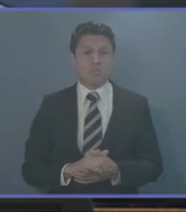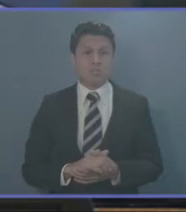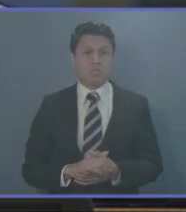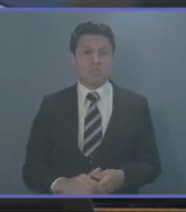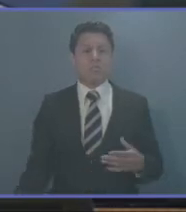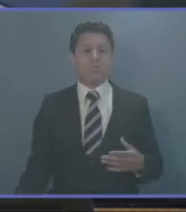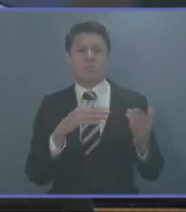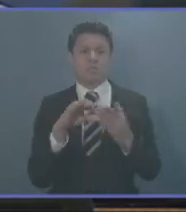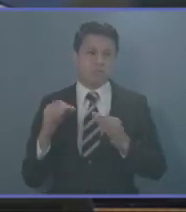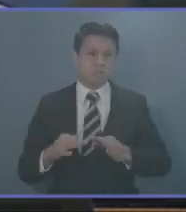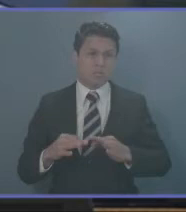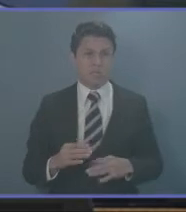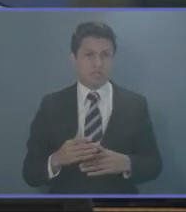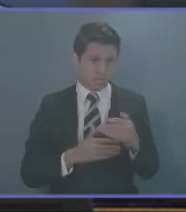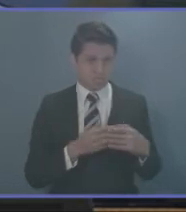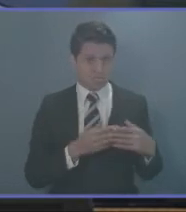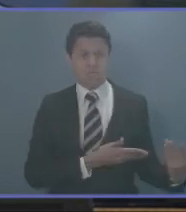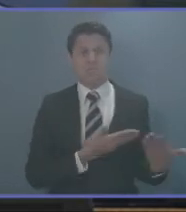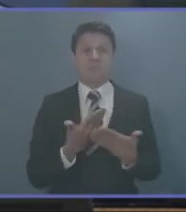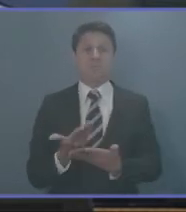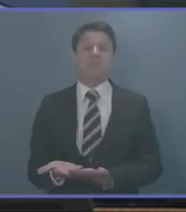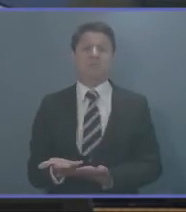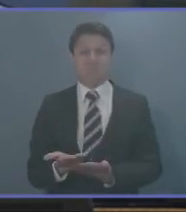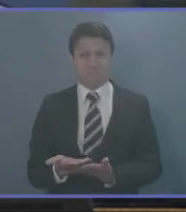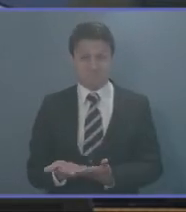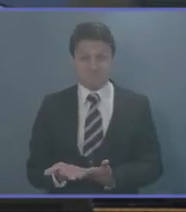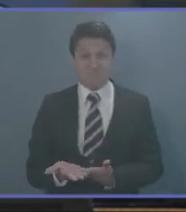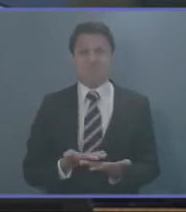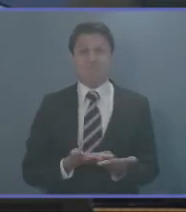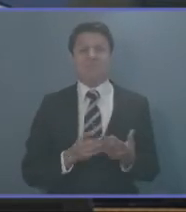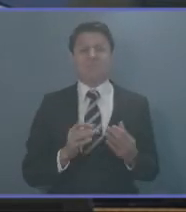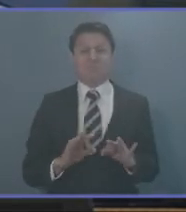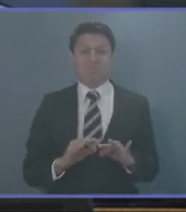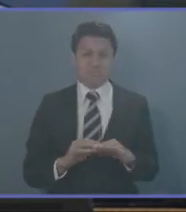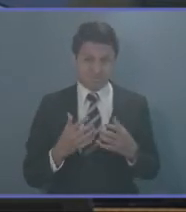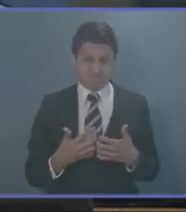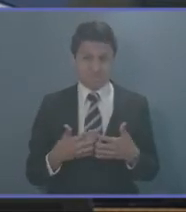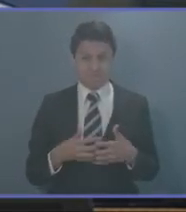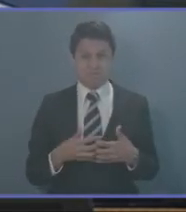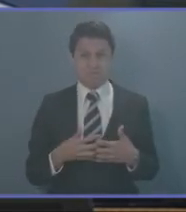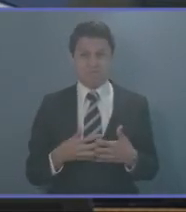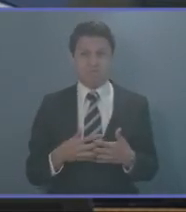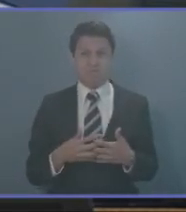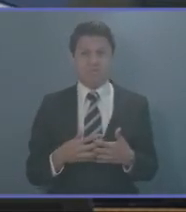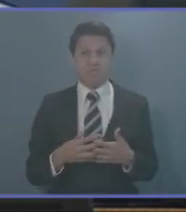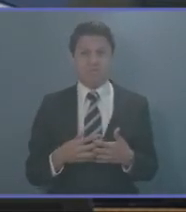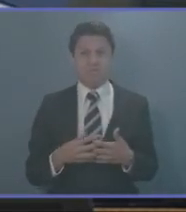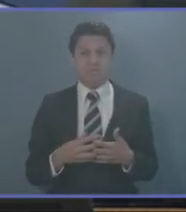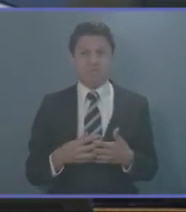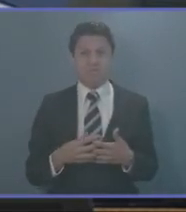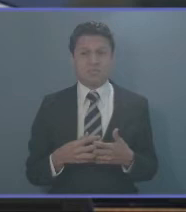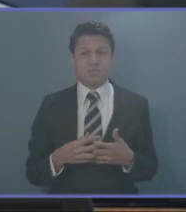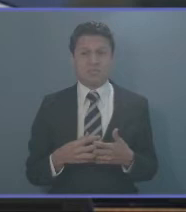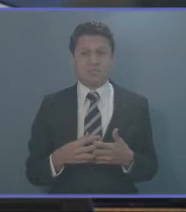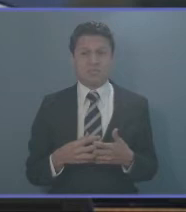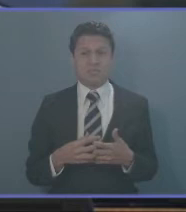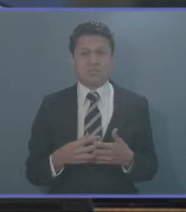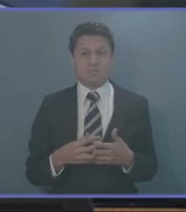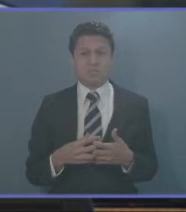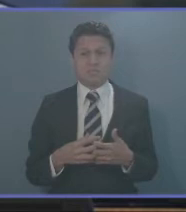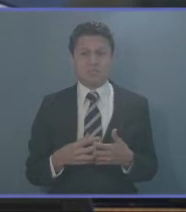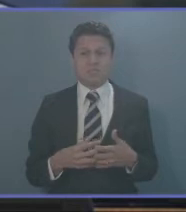diferentes al lugar de habitación establecidos en esta jurisdicción cancelarán la cantidad de